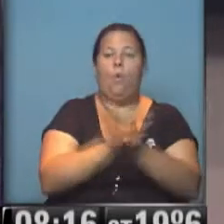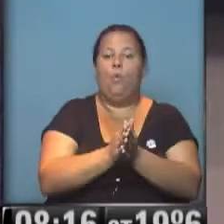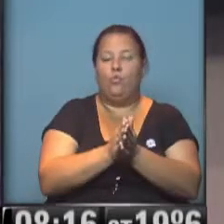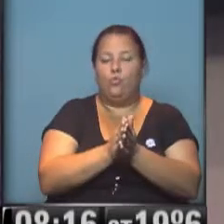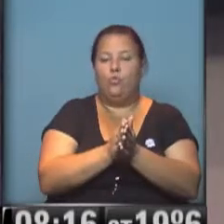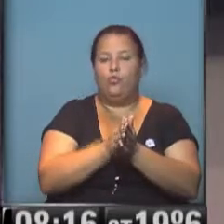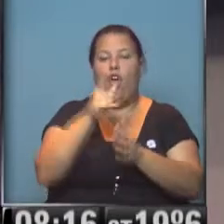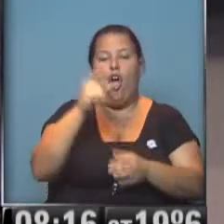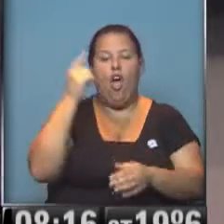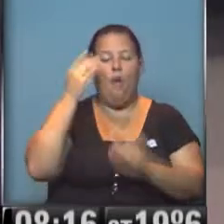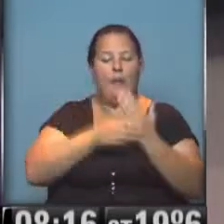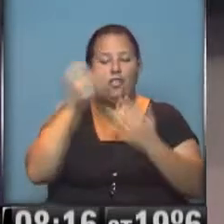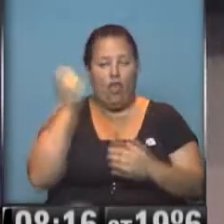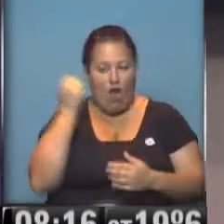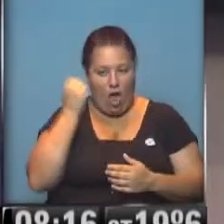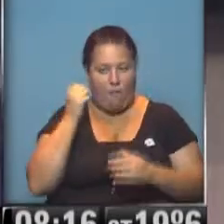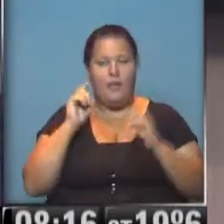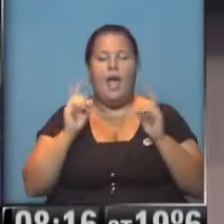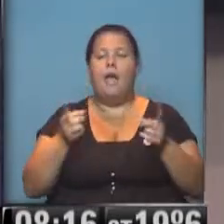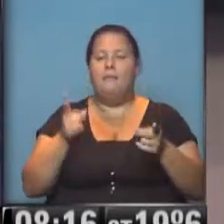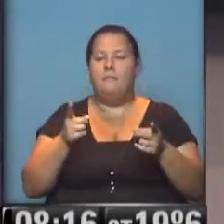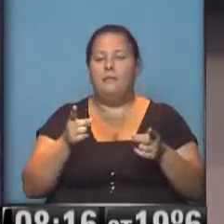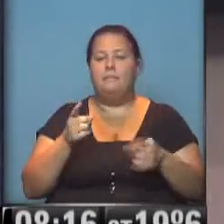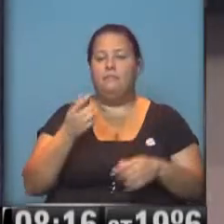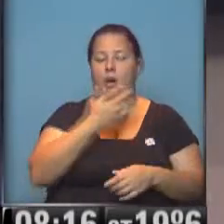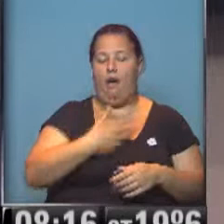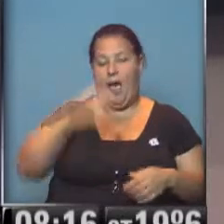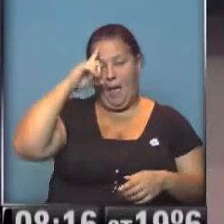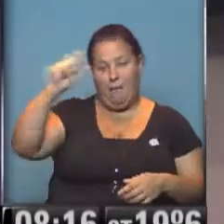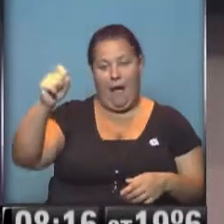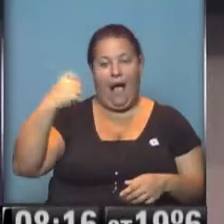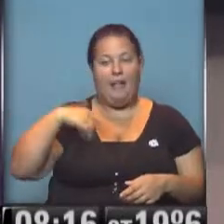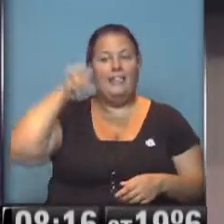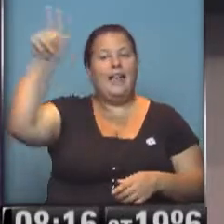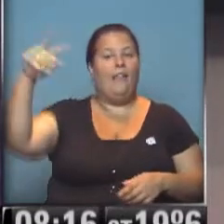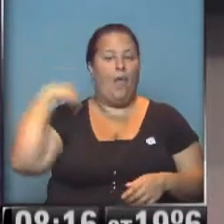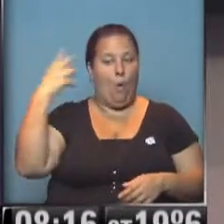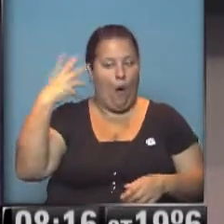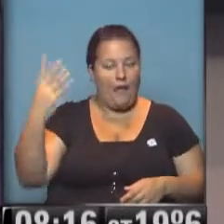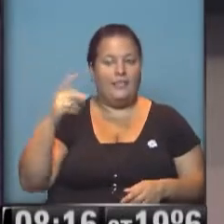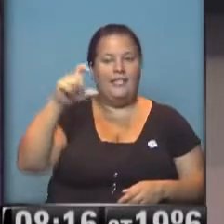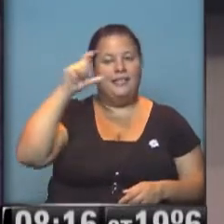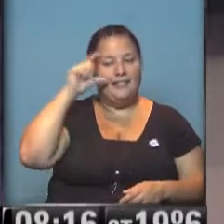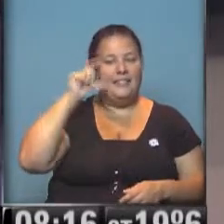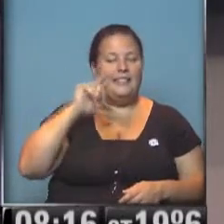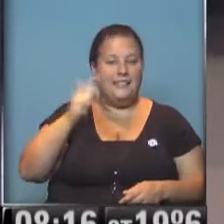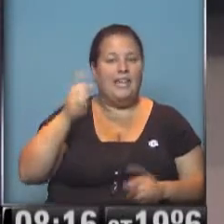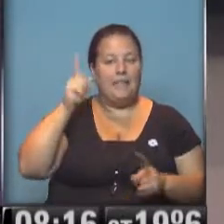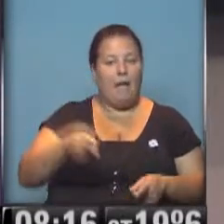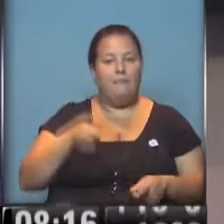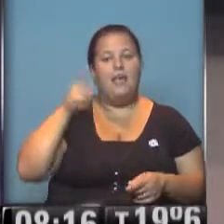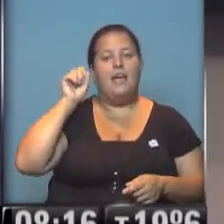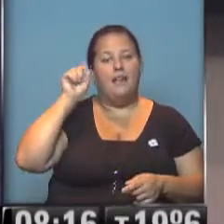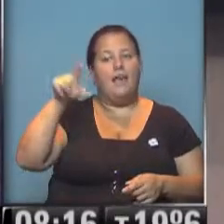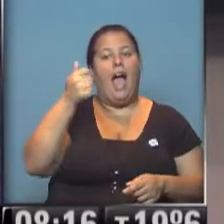axel kiciloff la propia titular de la embajada argentina en washington que también es oriunda